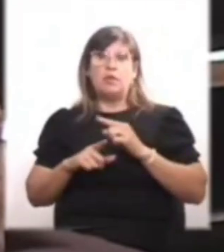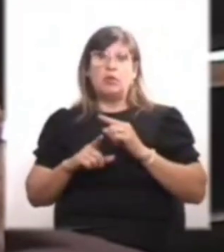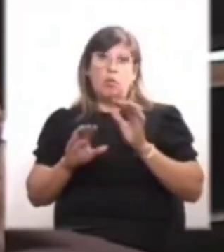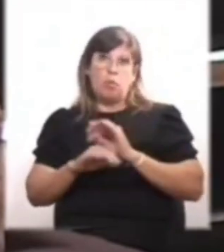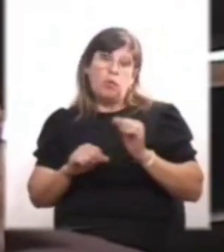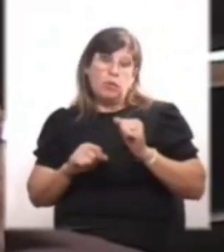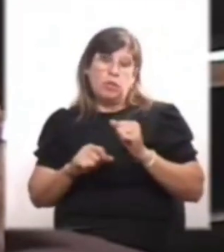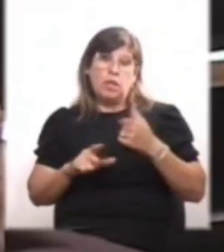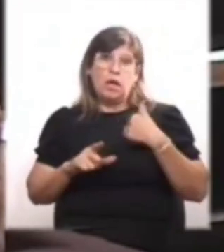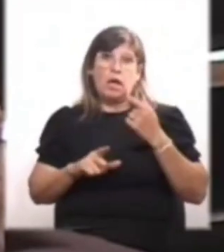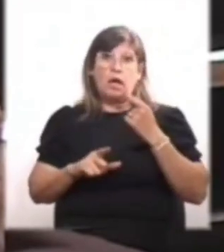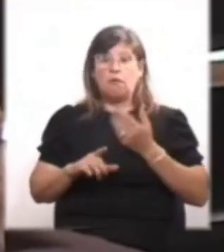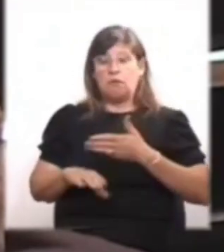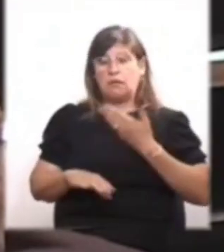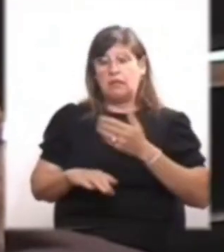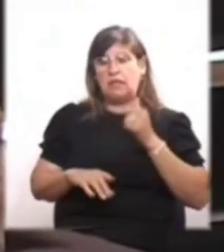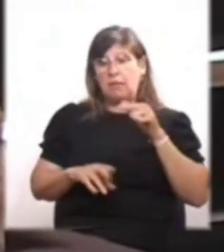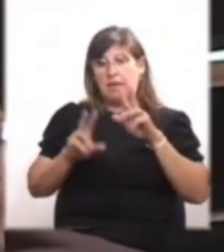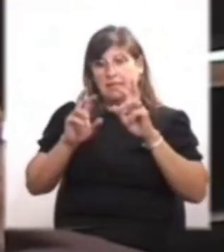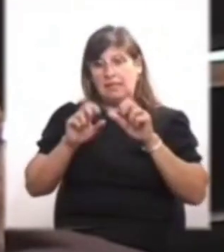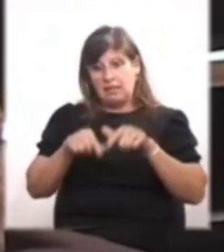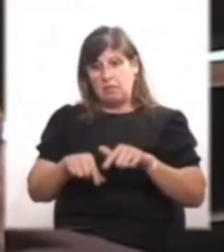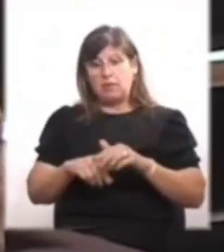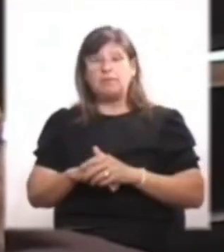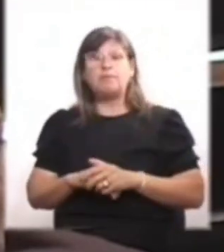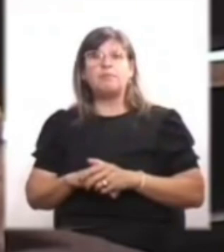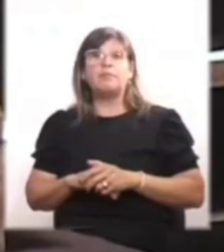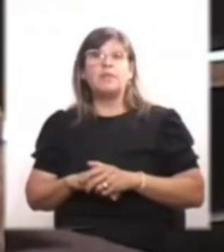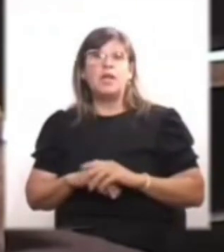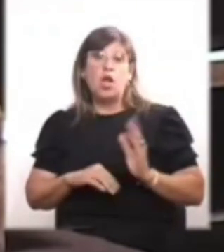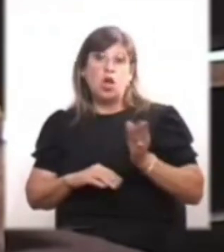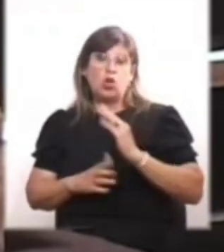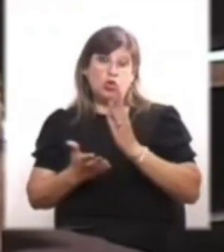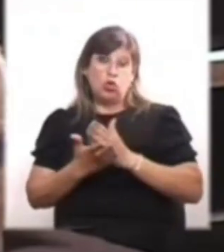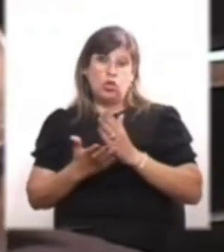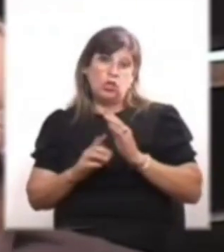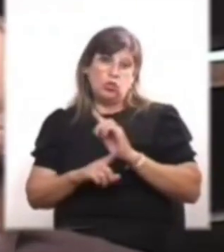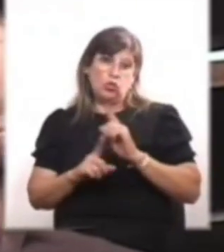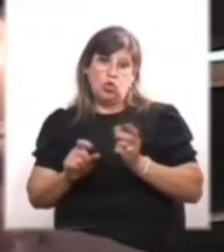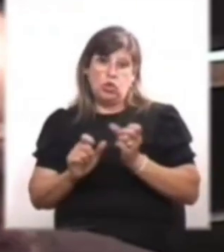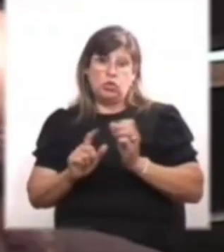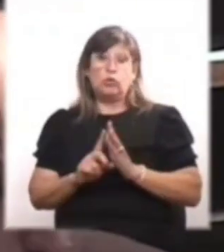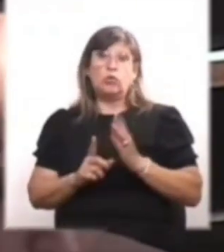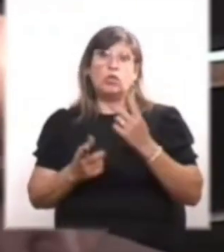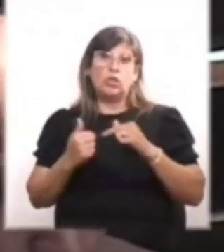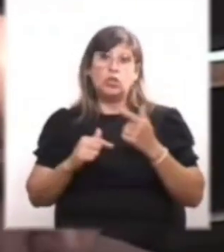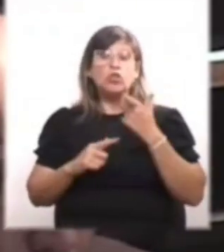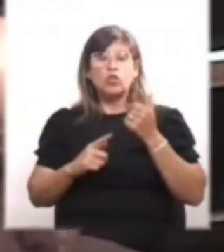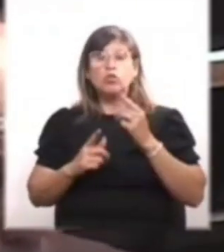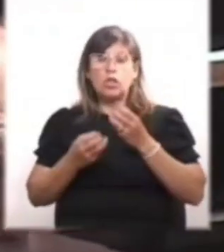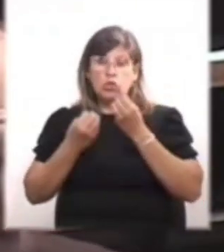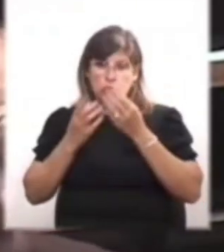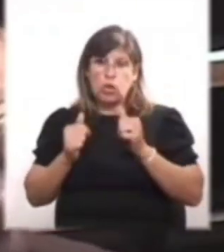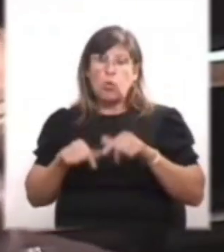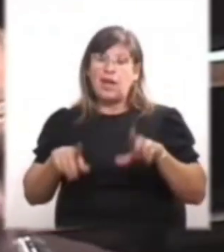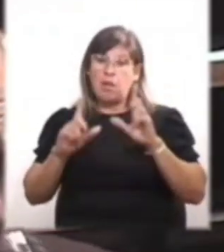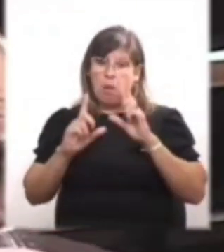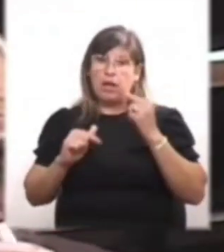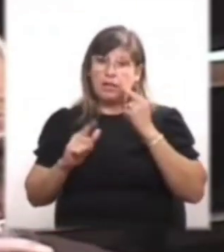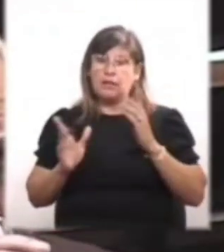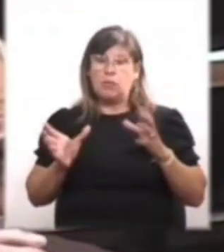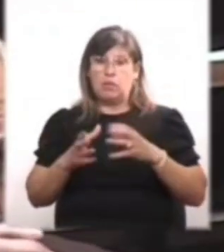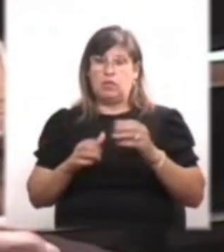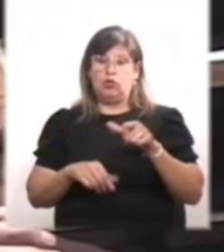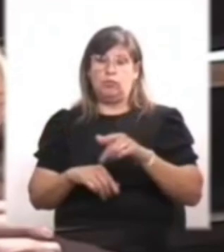haber reclamado este tema con todo derecho y no lo hizo, lo que habla bien del partido y de sus integrantes.